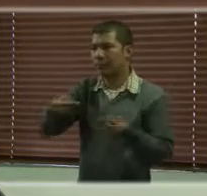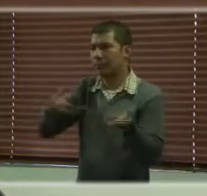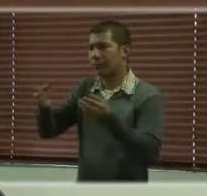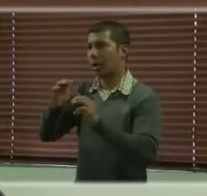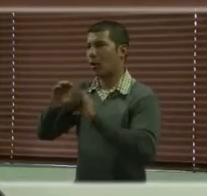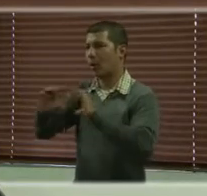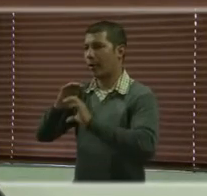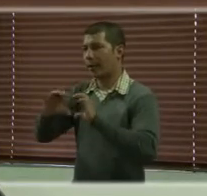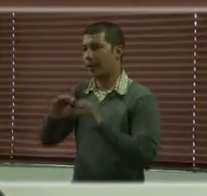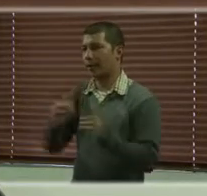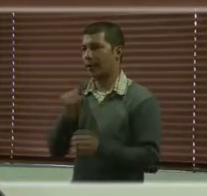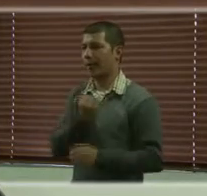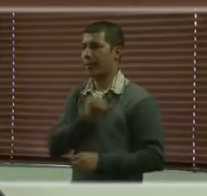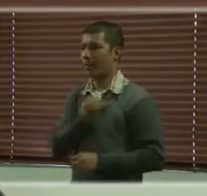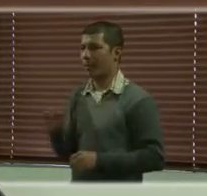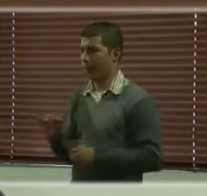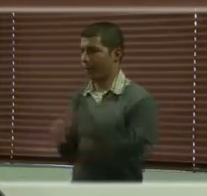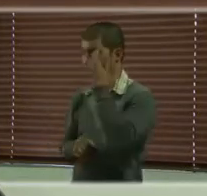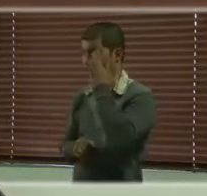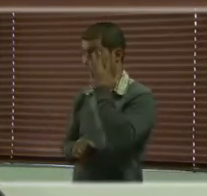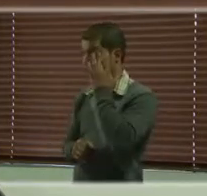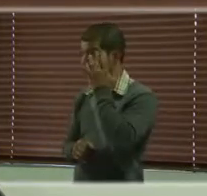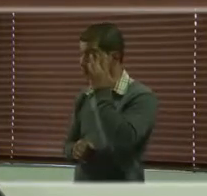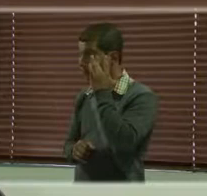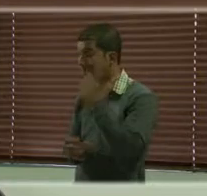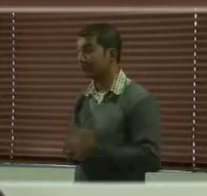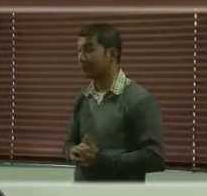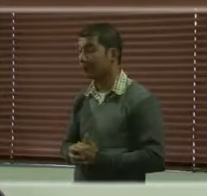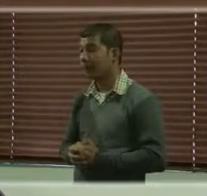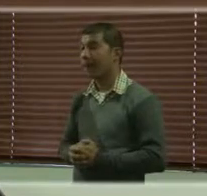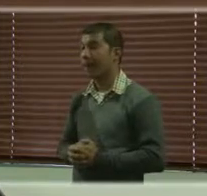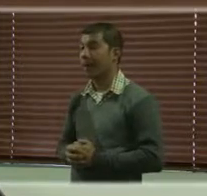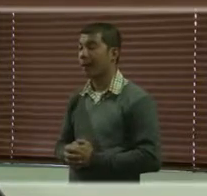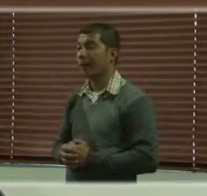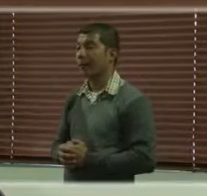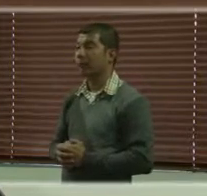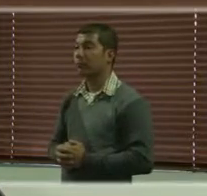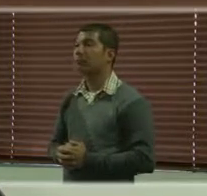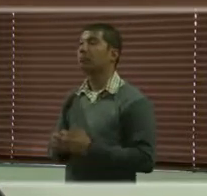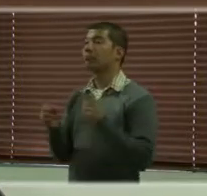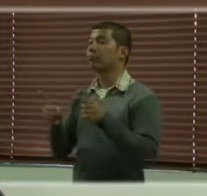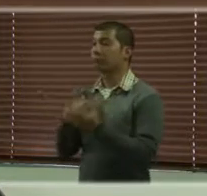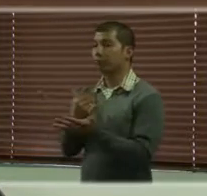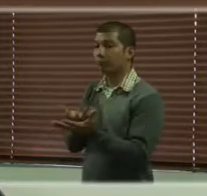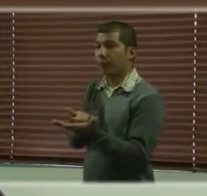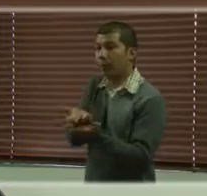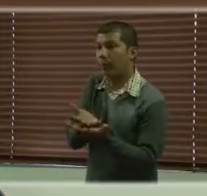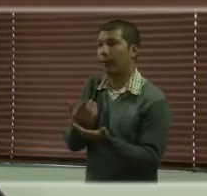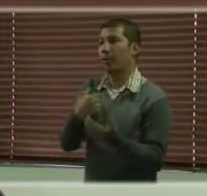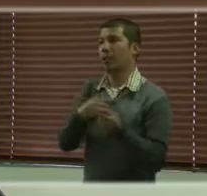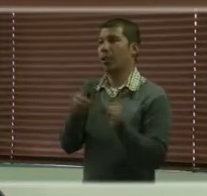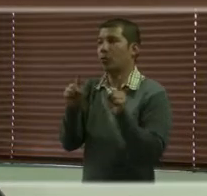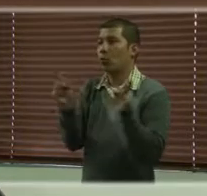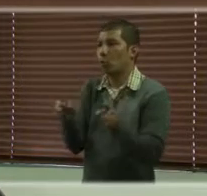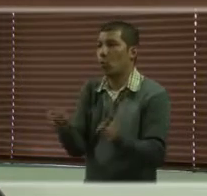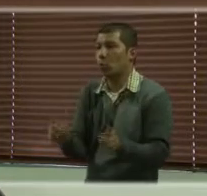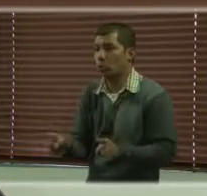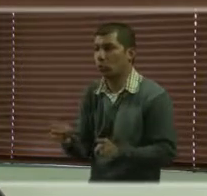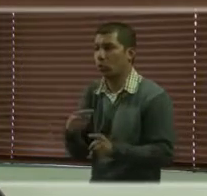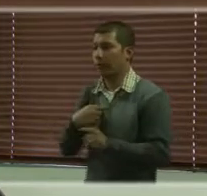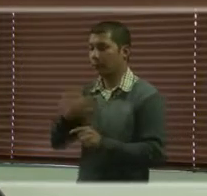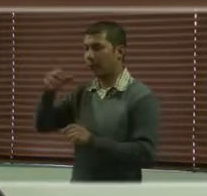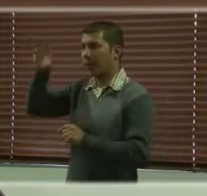y por supuesto que toda todas las recomendaciones y conclusiones que el comité ha hecho a los exámenes